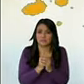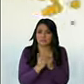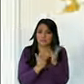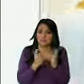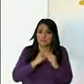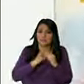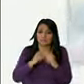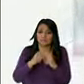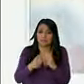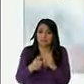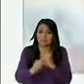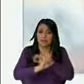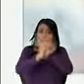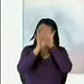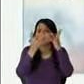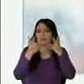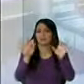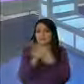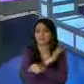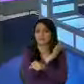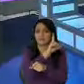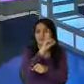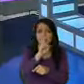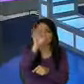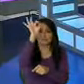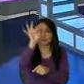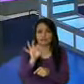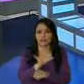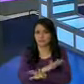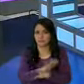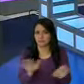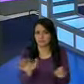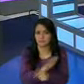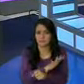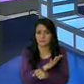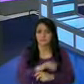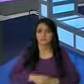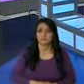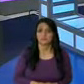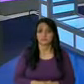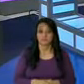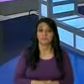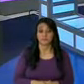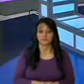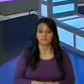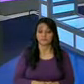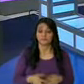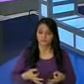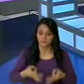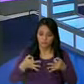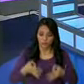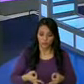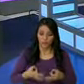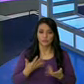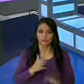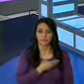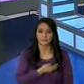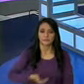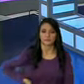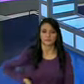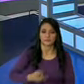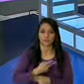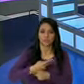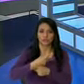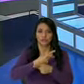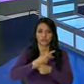trajinar de esta mañana estaremos llegando al 100%. Y seguramente tendremos ya un pronunciamiento oficial por